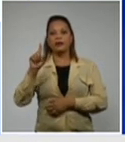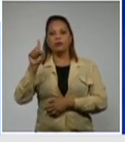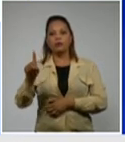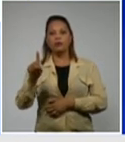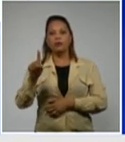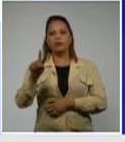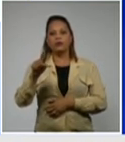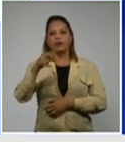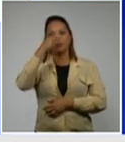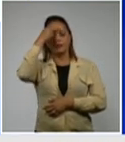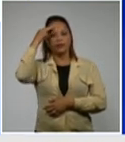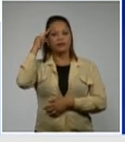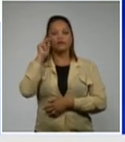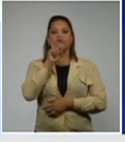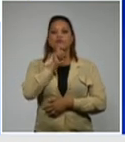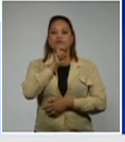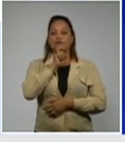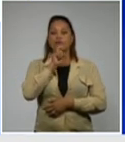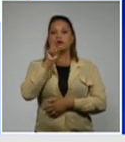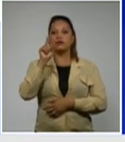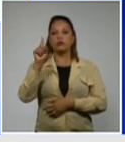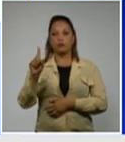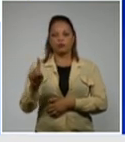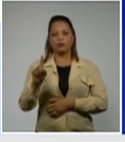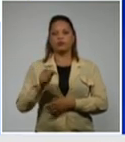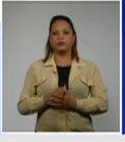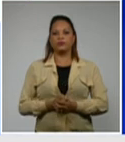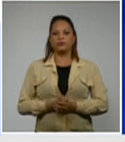de los Baños con 1 cada uno.